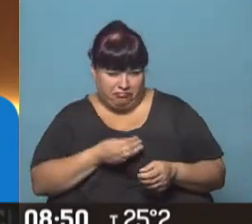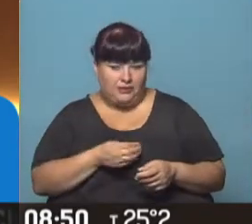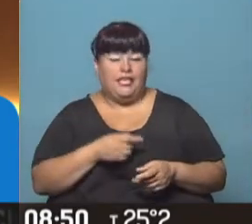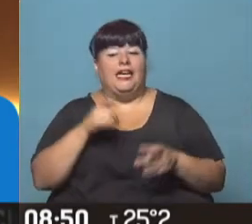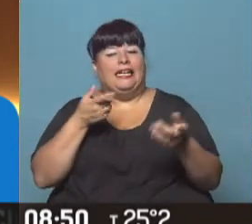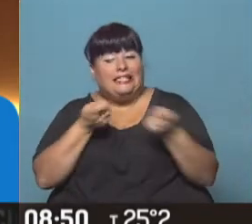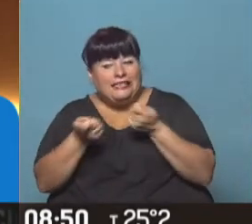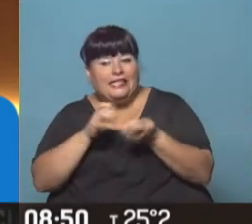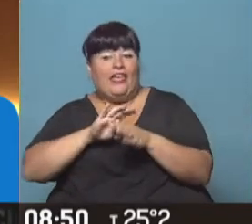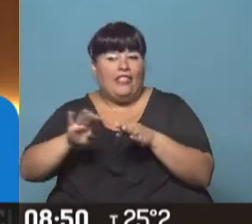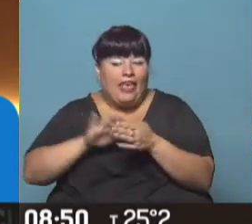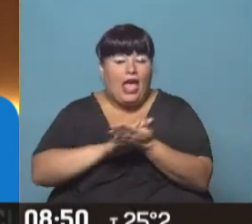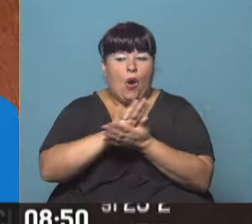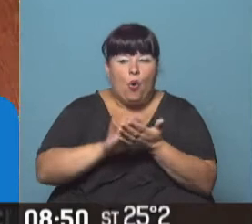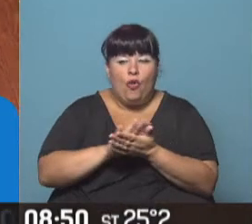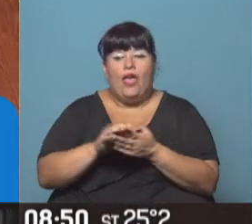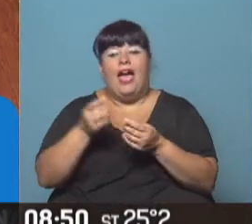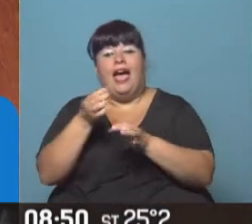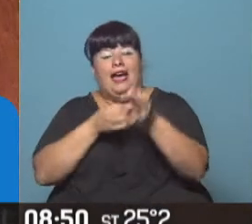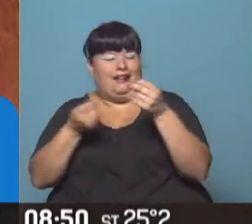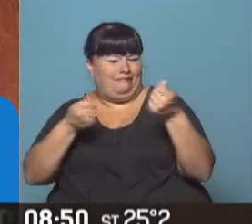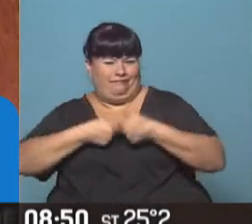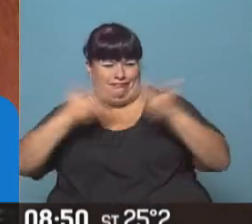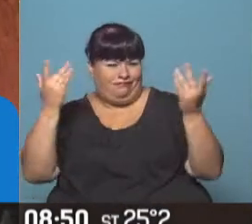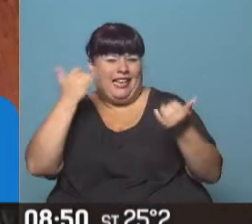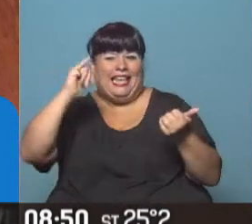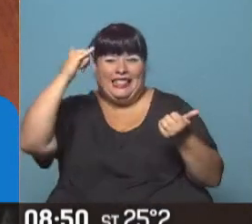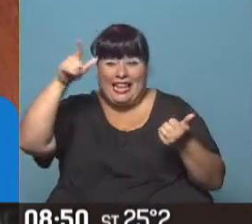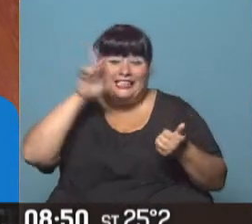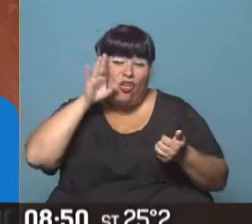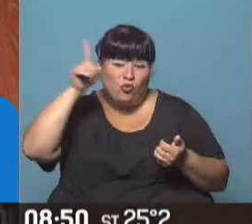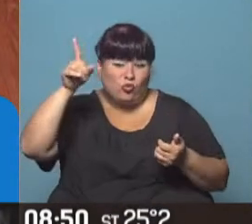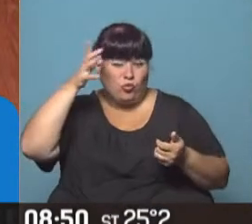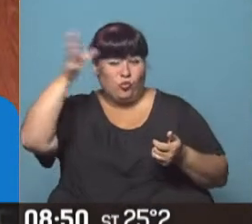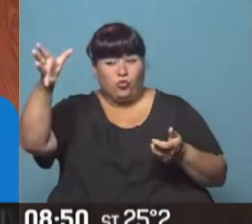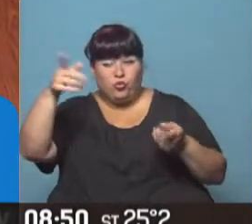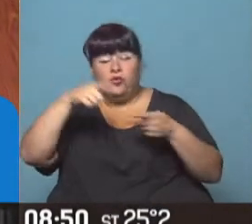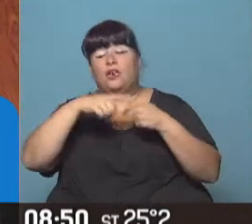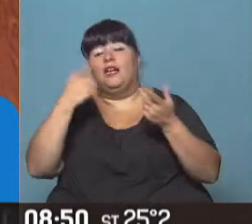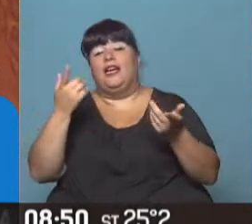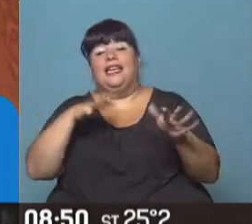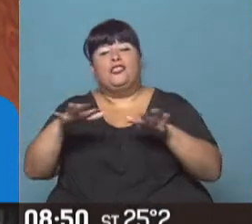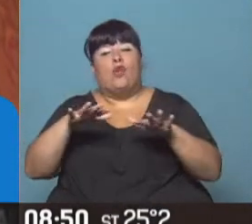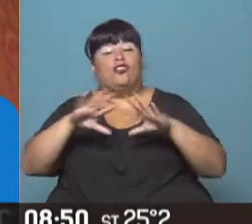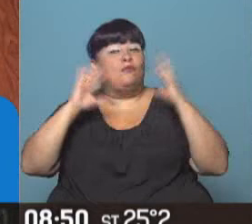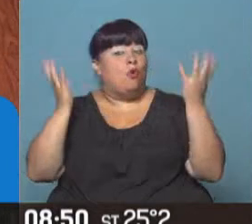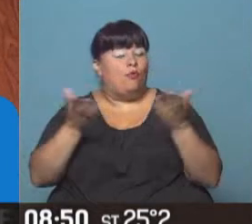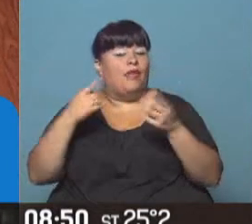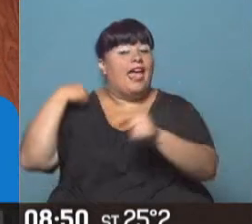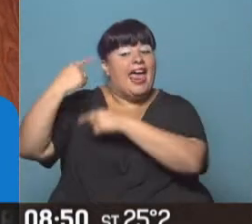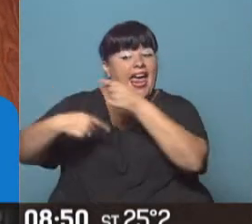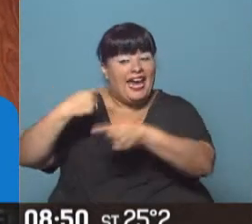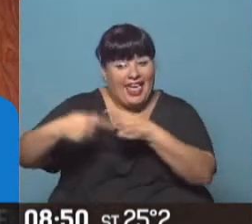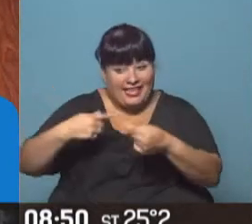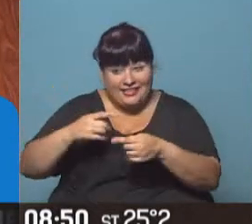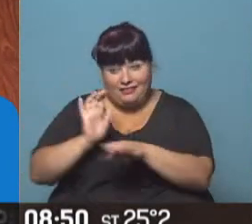estaba negociando la deuda, los commodities colapsaron, la tasa de interés en Estados Unidos era muy elevada, el contexto internacional, o sea, la herencia y